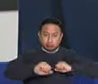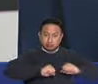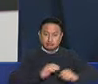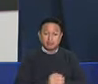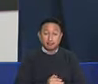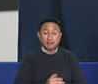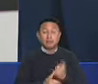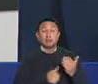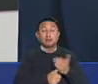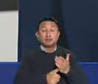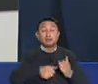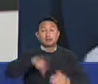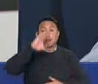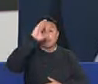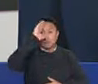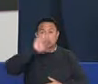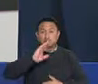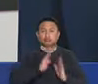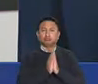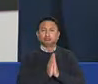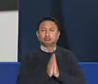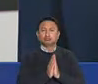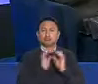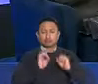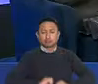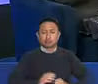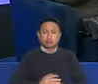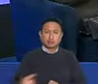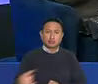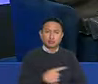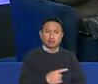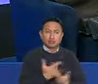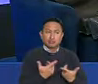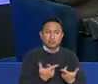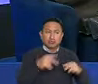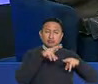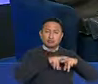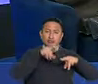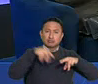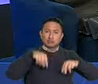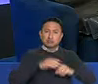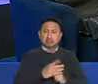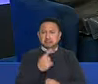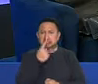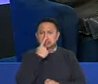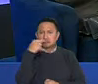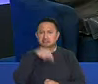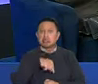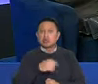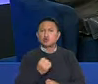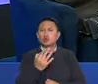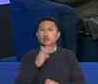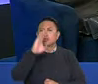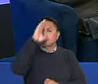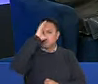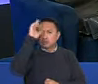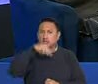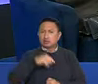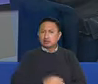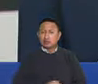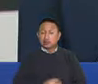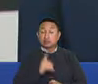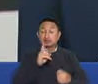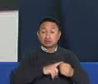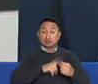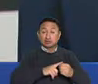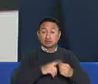ministro del Interior hizo ese llamado. Nosotros acogemos ese llamado porque tenemos que sentarnos. Nos interesa saber cuántos efectivos policiales están en